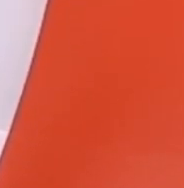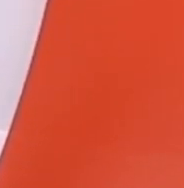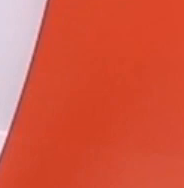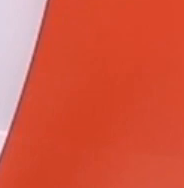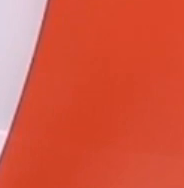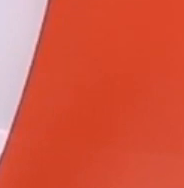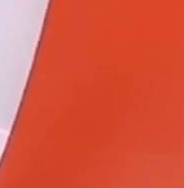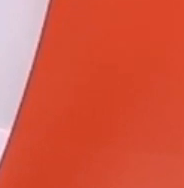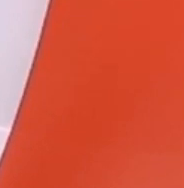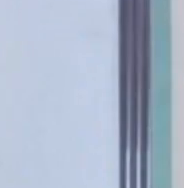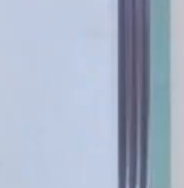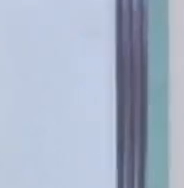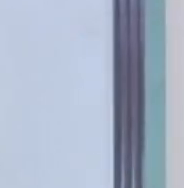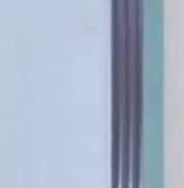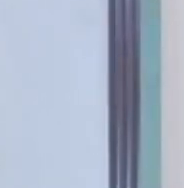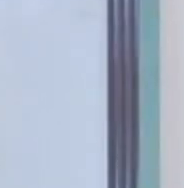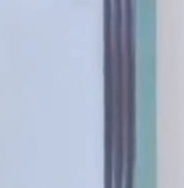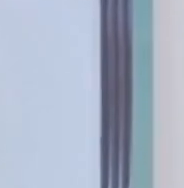Trazamos.